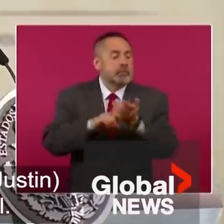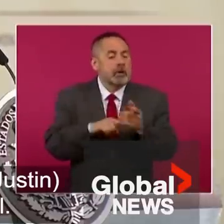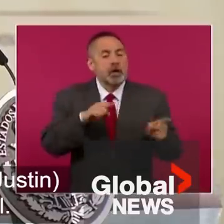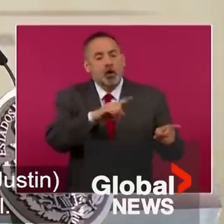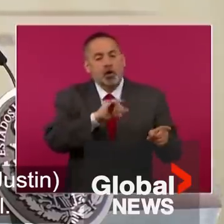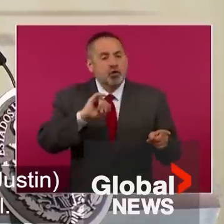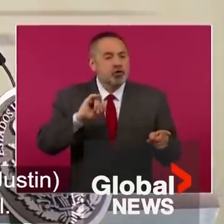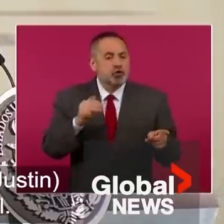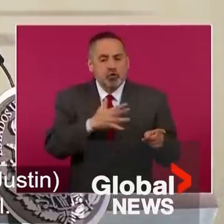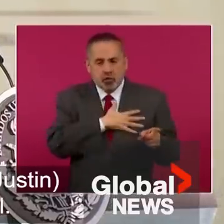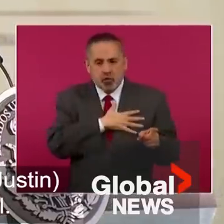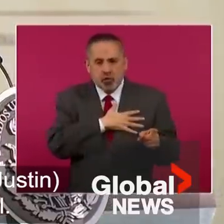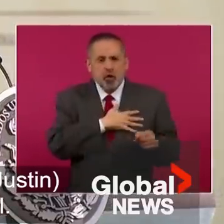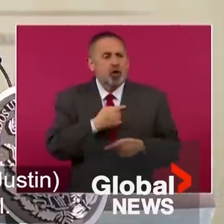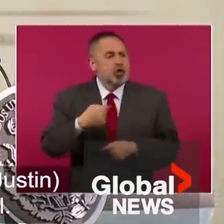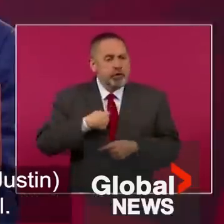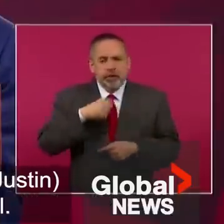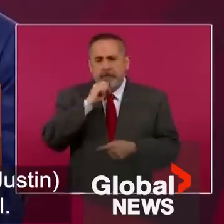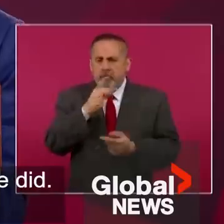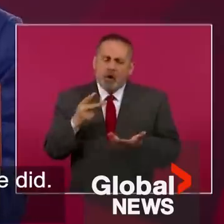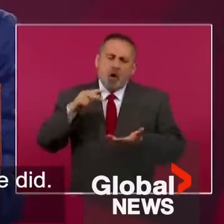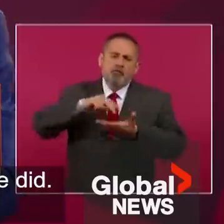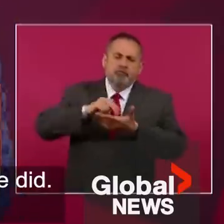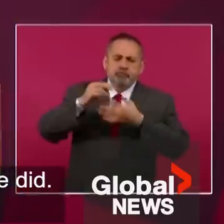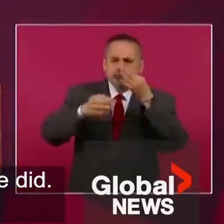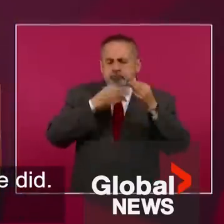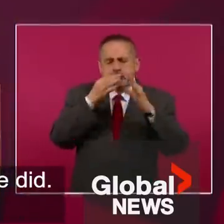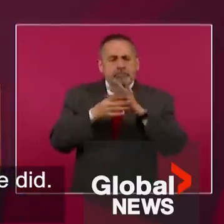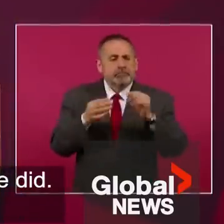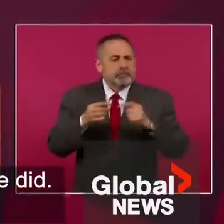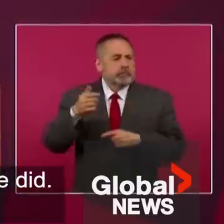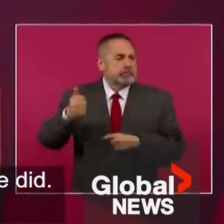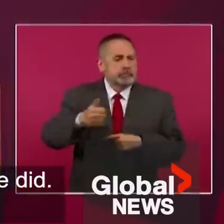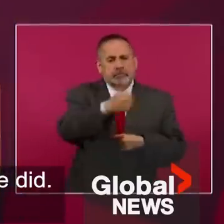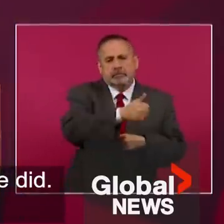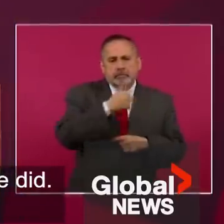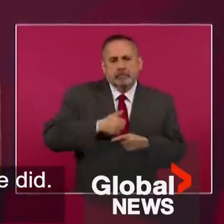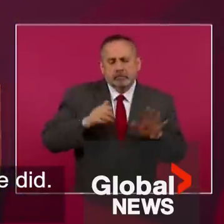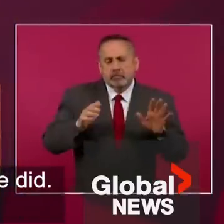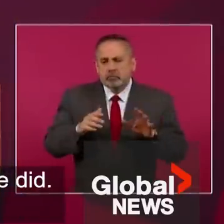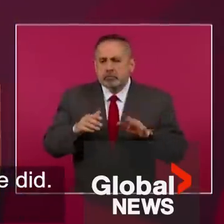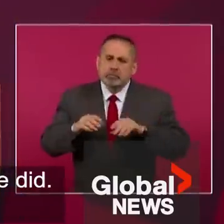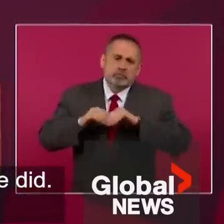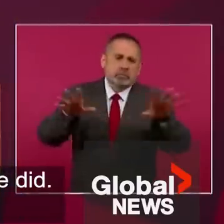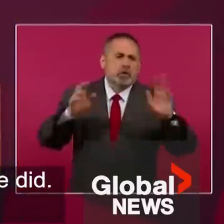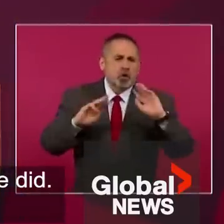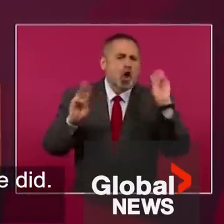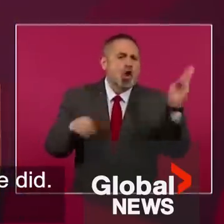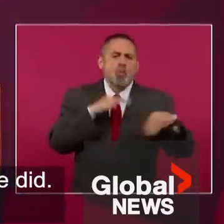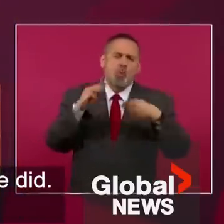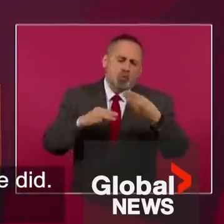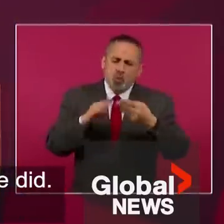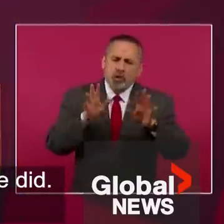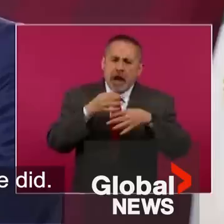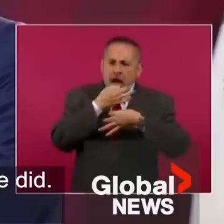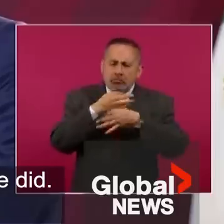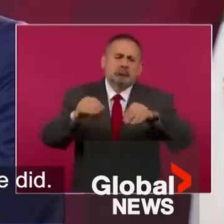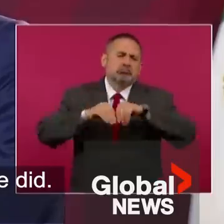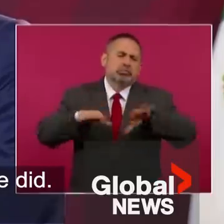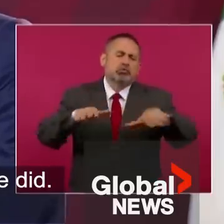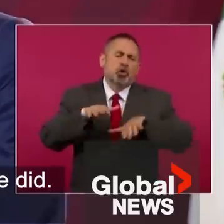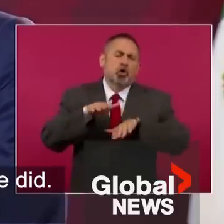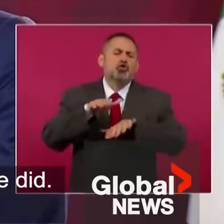ministro Trudeau, lo hicimos nosotros, lo hicieron prácticamente todos los gobiernos del mundo